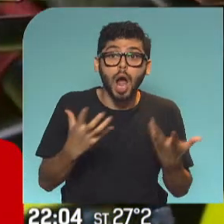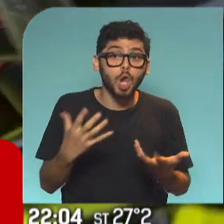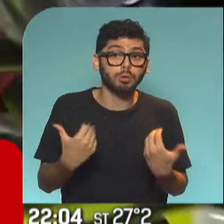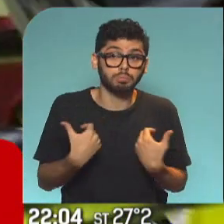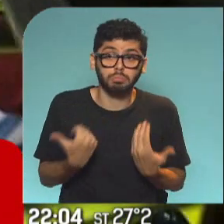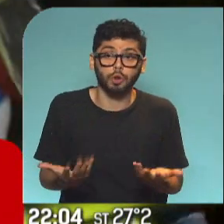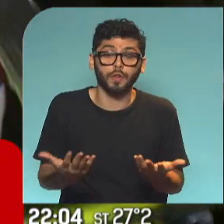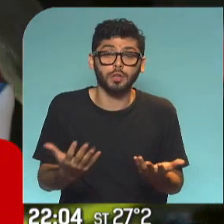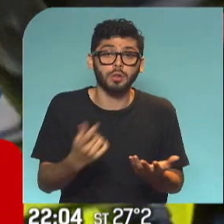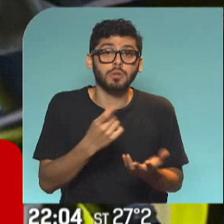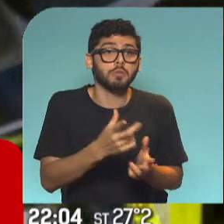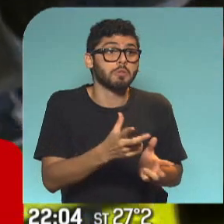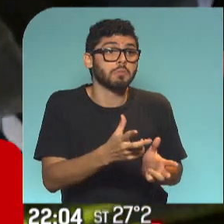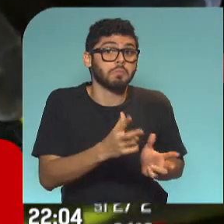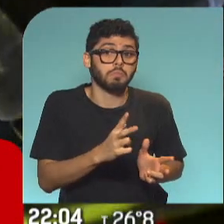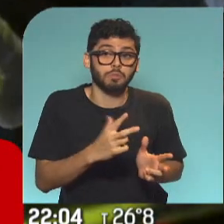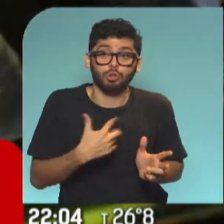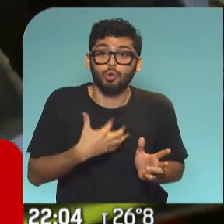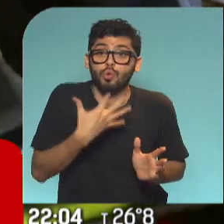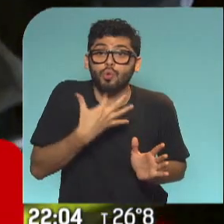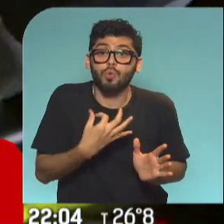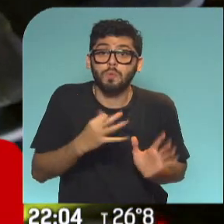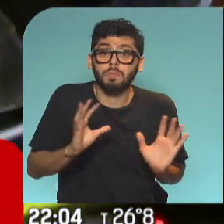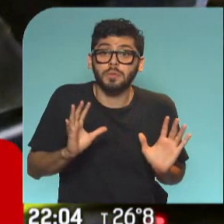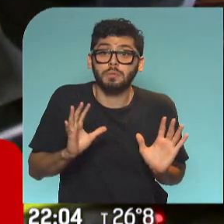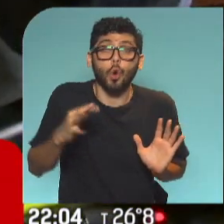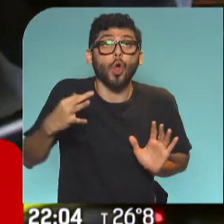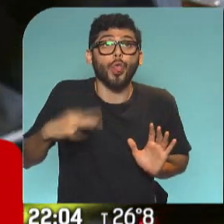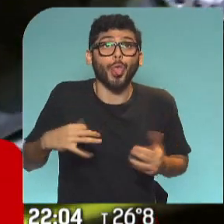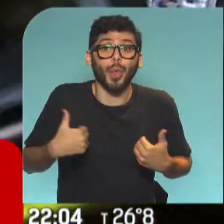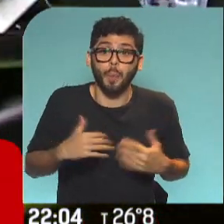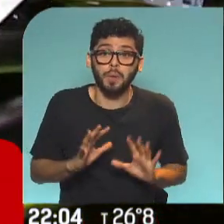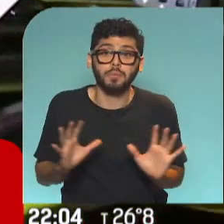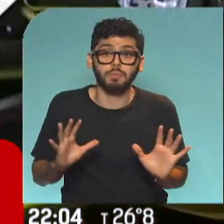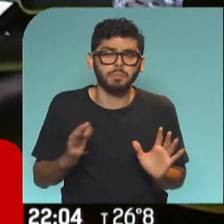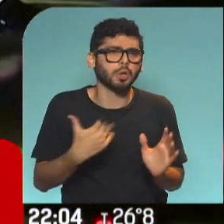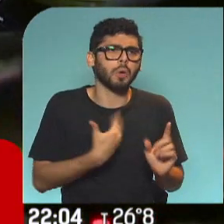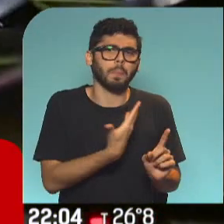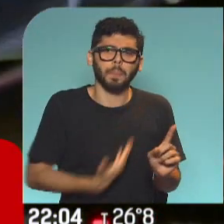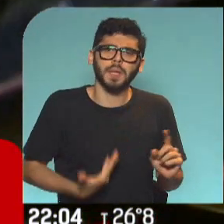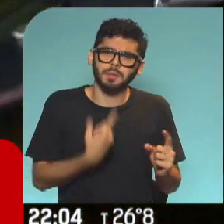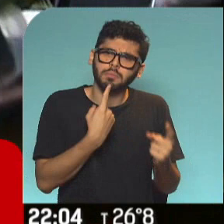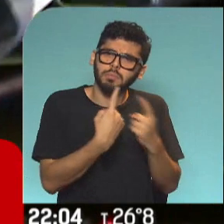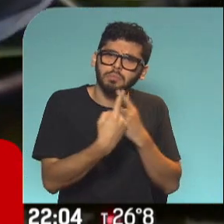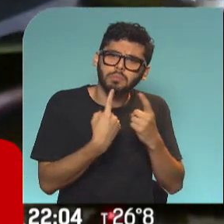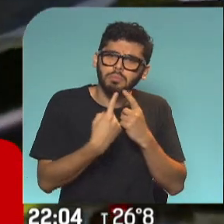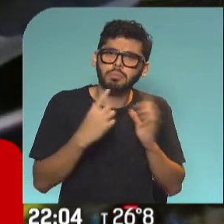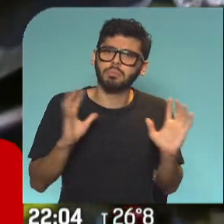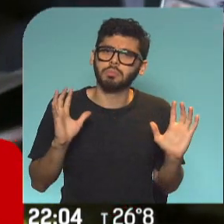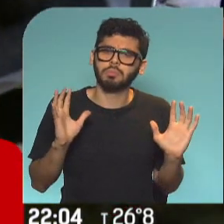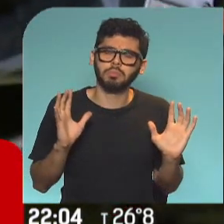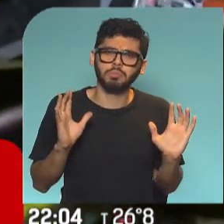que hice lo que debía hacer, honestamente. He hablado con el presidente